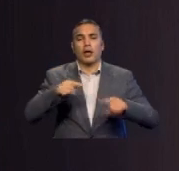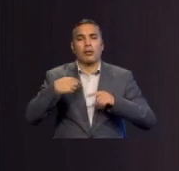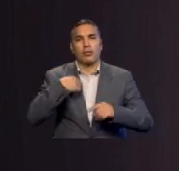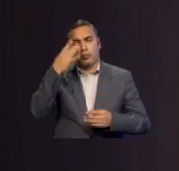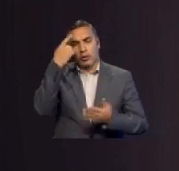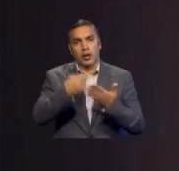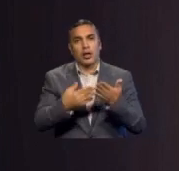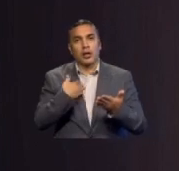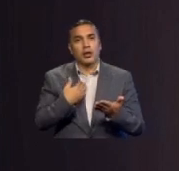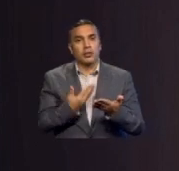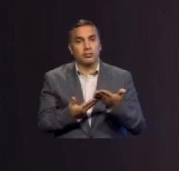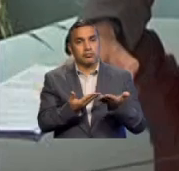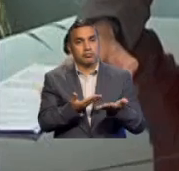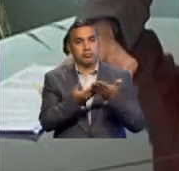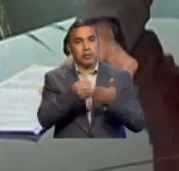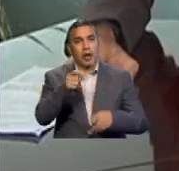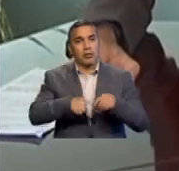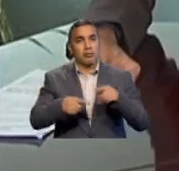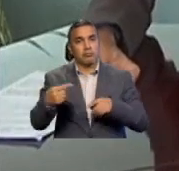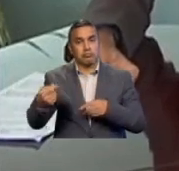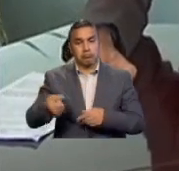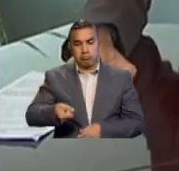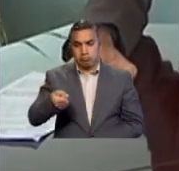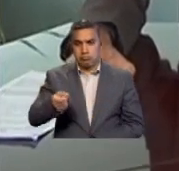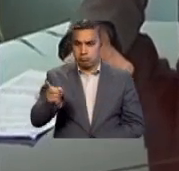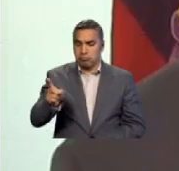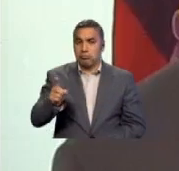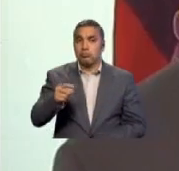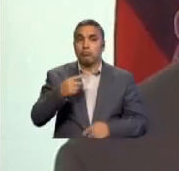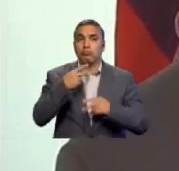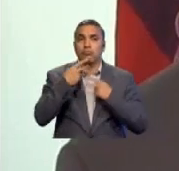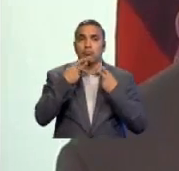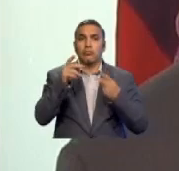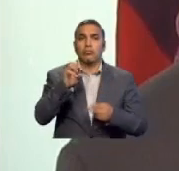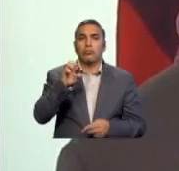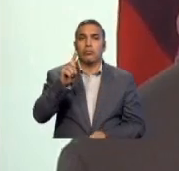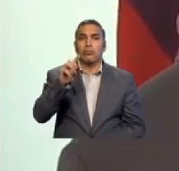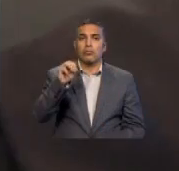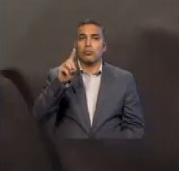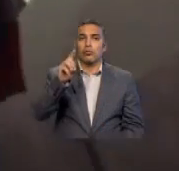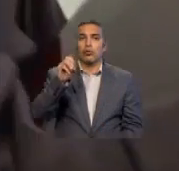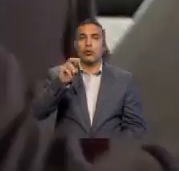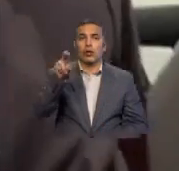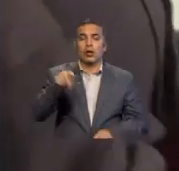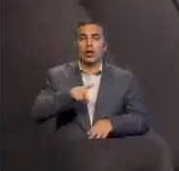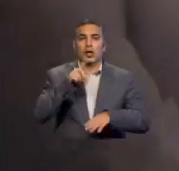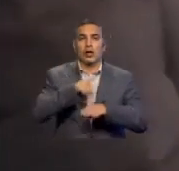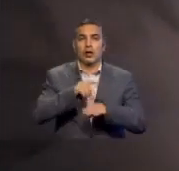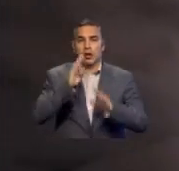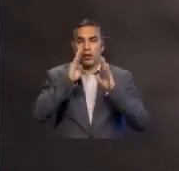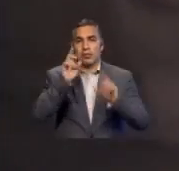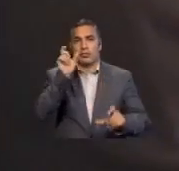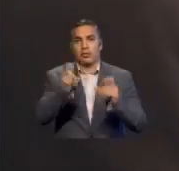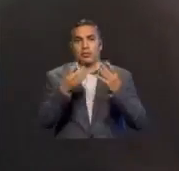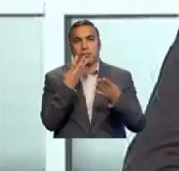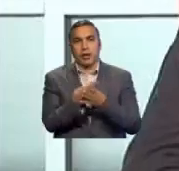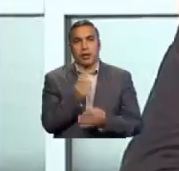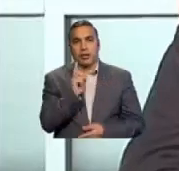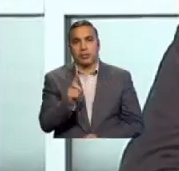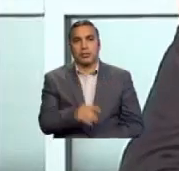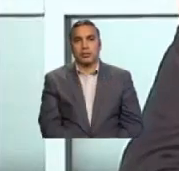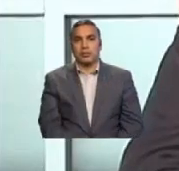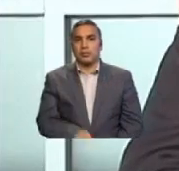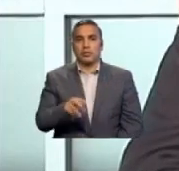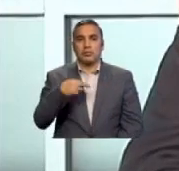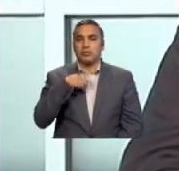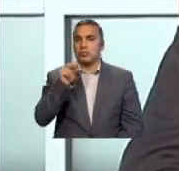Porque se lo están presentando aquí al amigo. Ante esto consultamos al mencionado, a Edmundo Moncayo, director de atención a personas privadas de la libertad. Yo